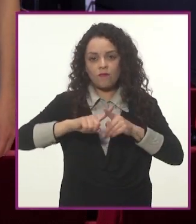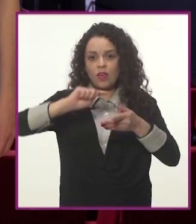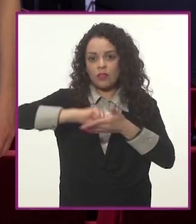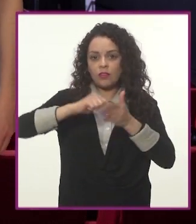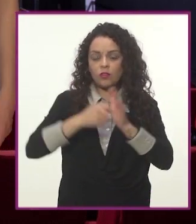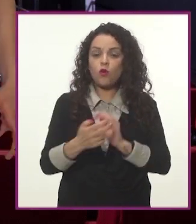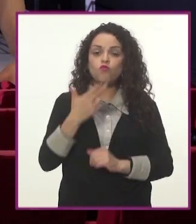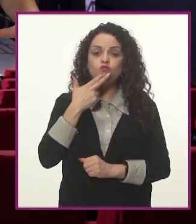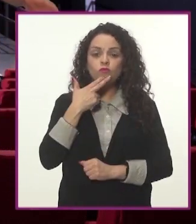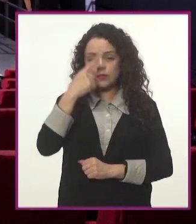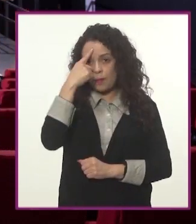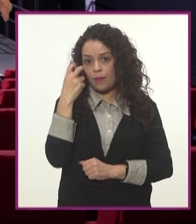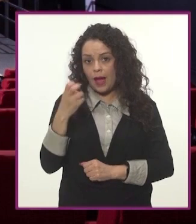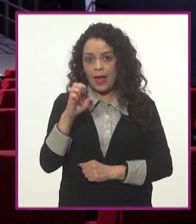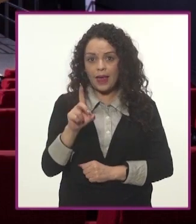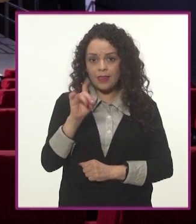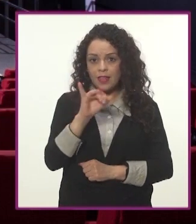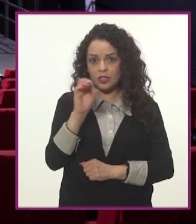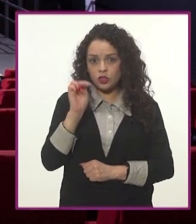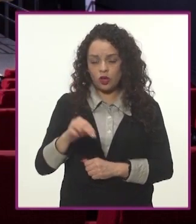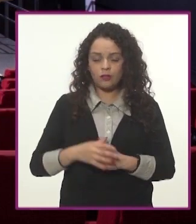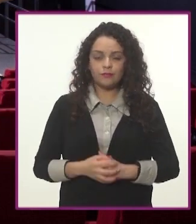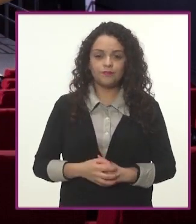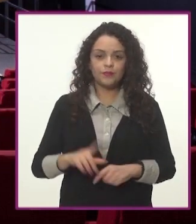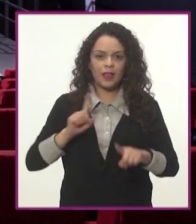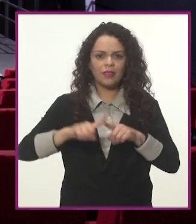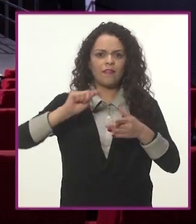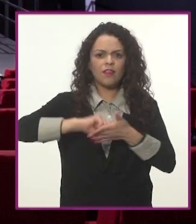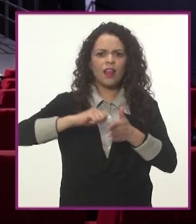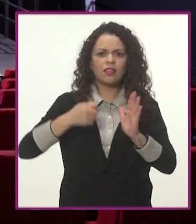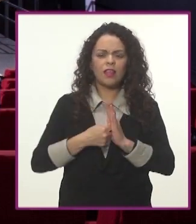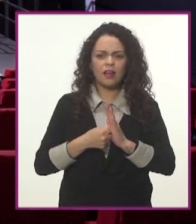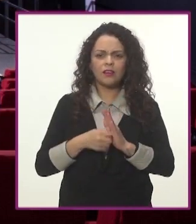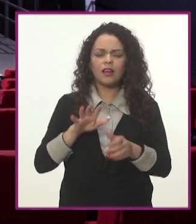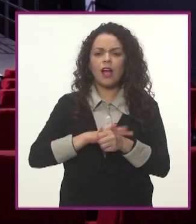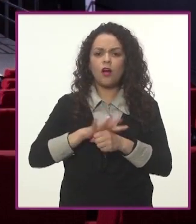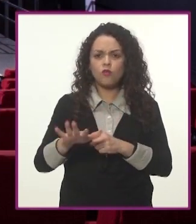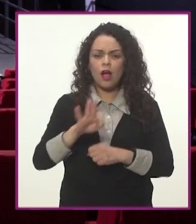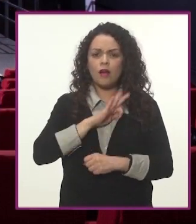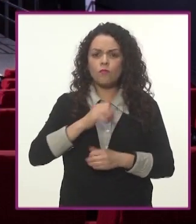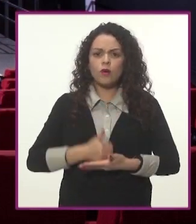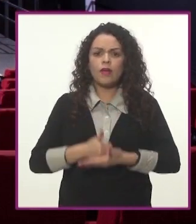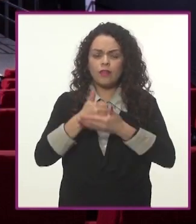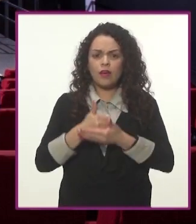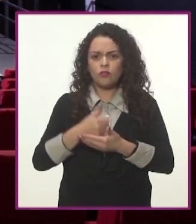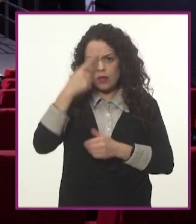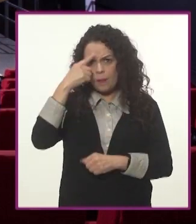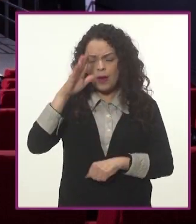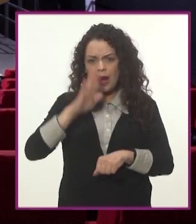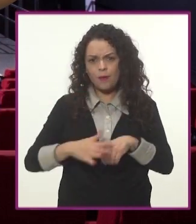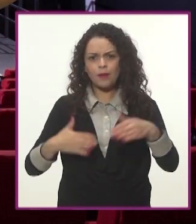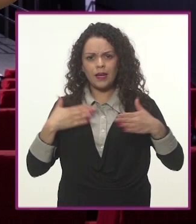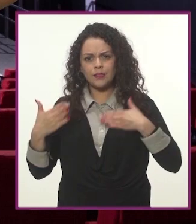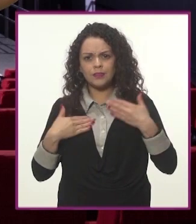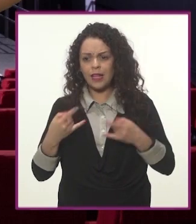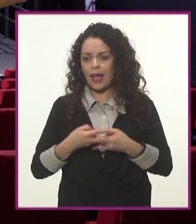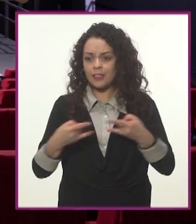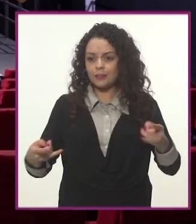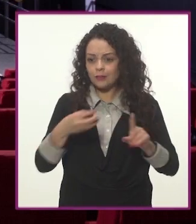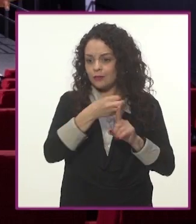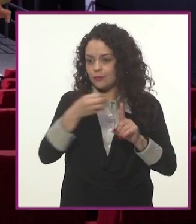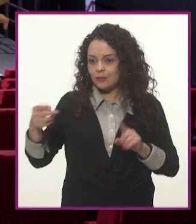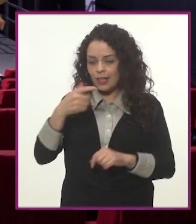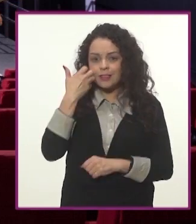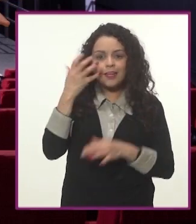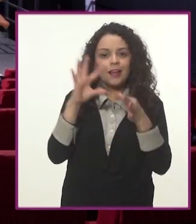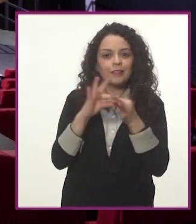edición. Las diferentes técnicas de edición son las que permiten darle más dinamismo a la historia que queremos contar.